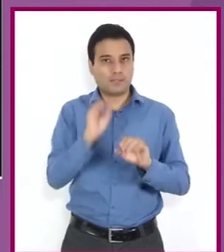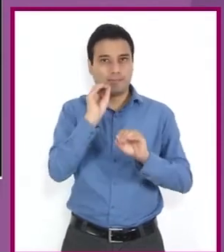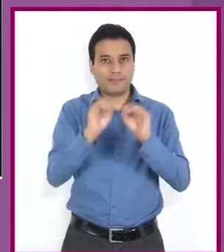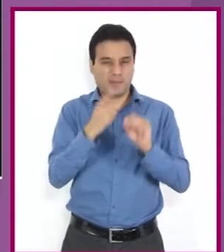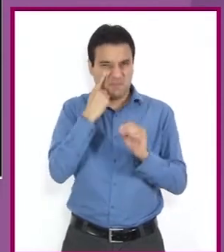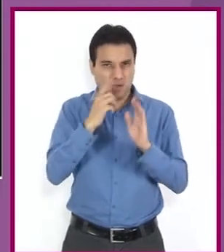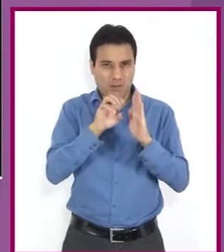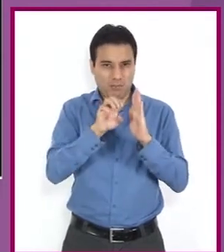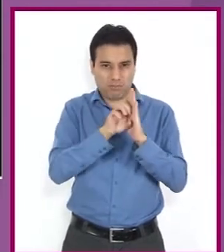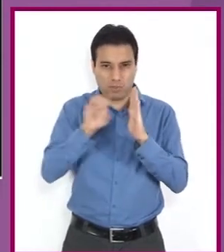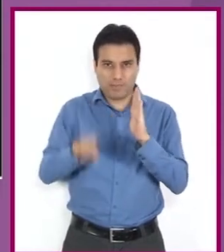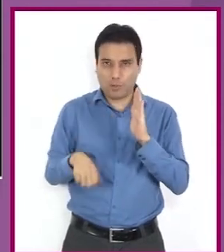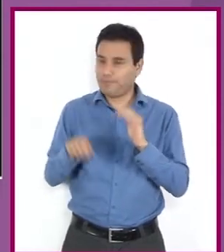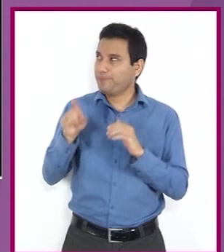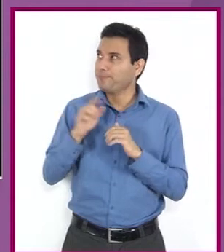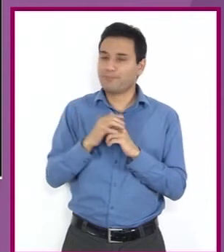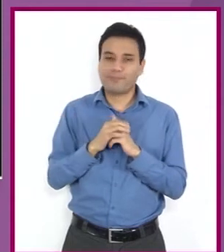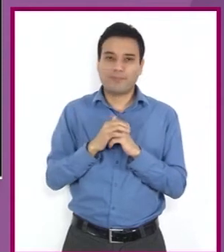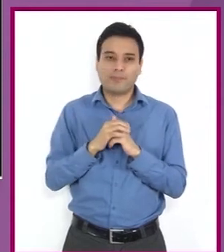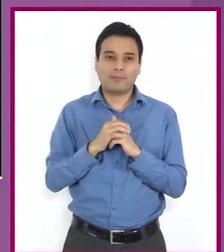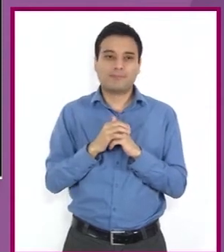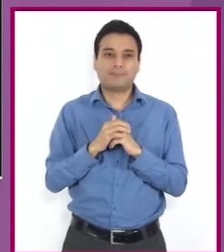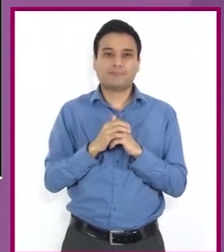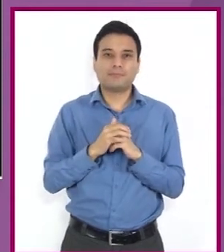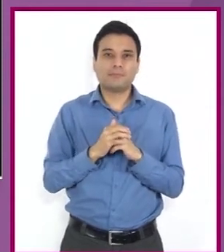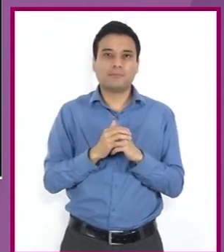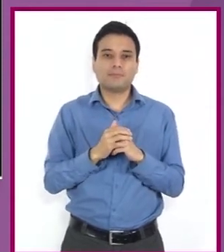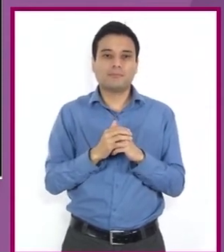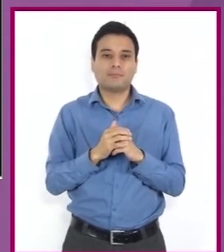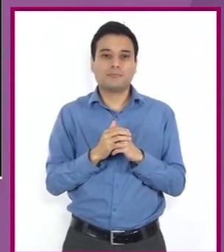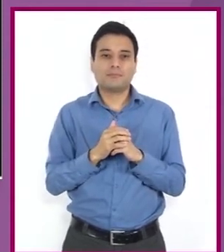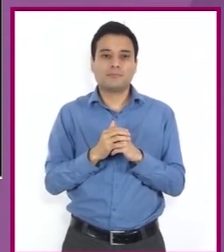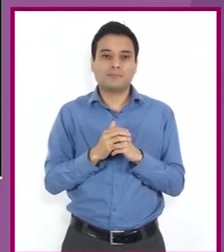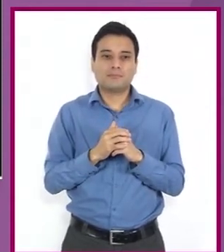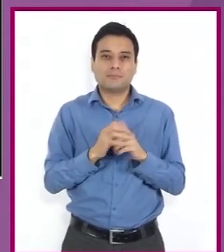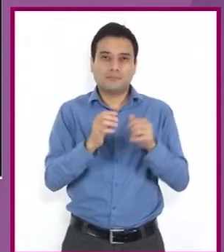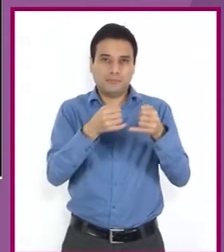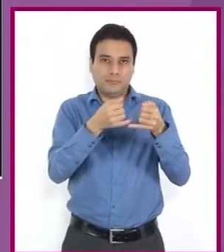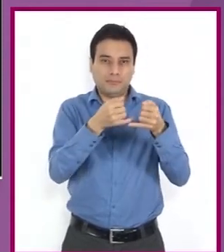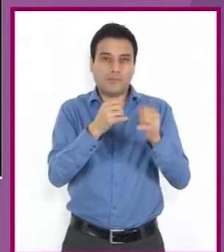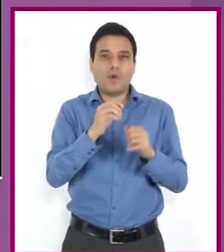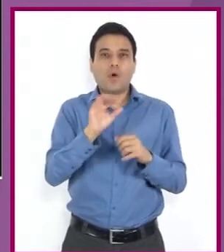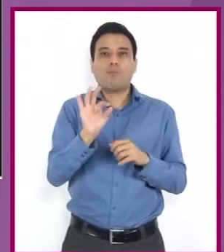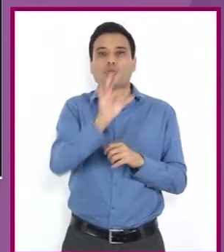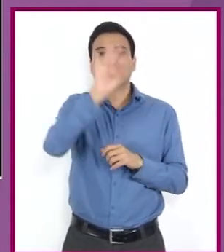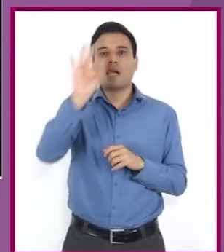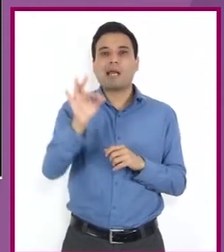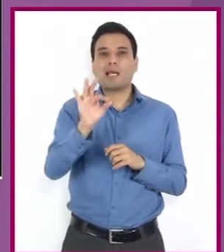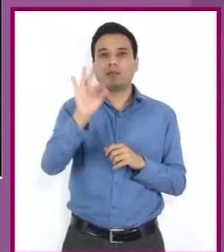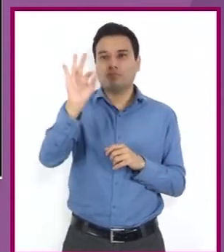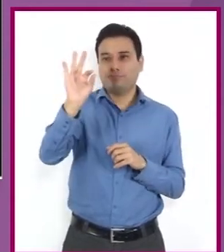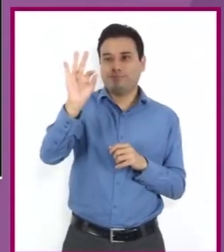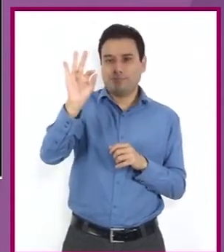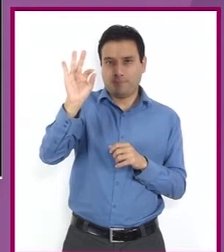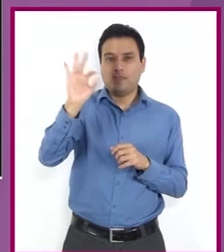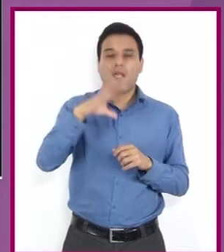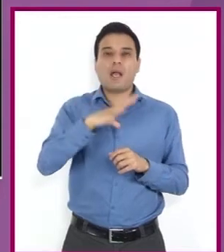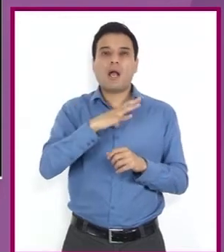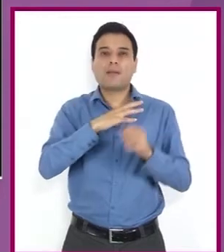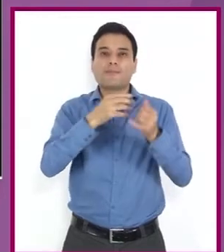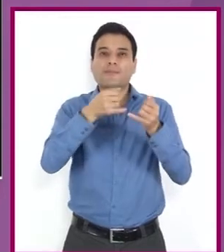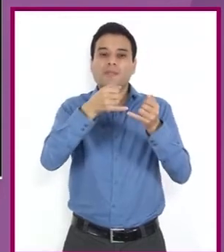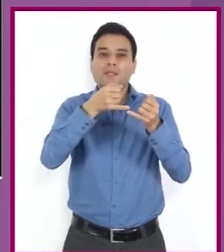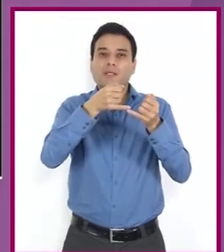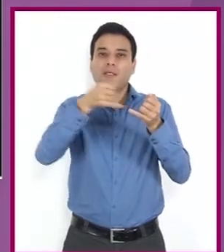si observamos una línea sinuosa punteada tras una mosca, sabemos que ésta nos indica la trayectoria